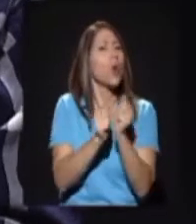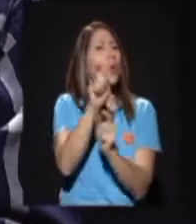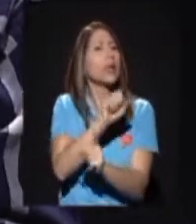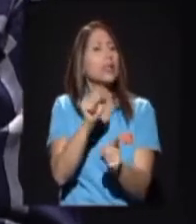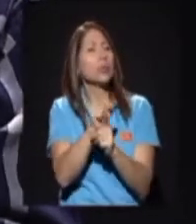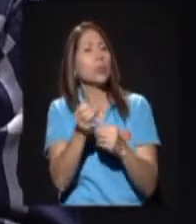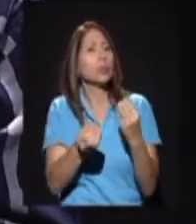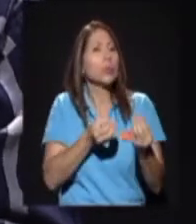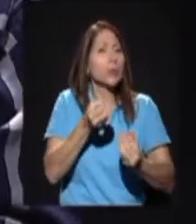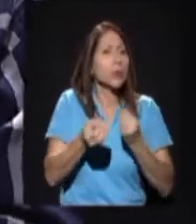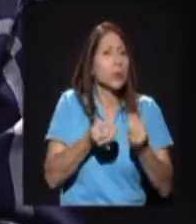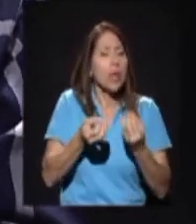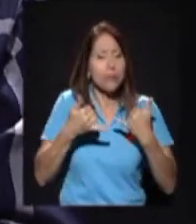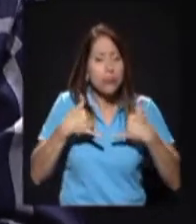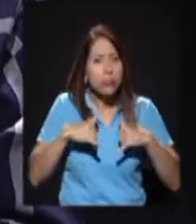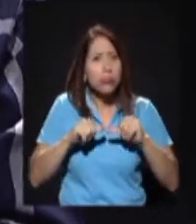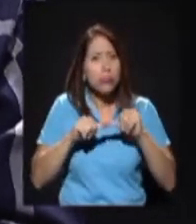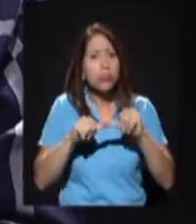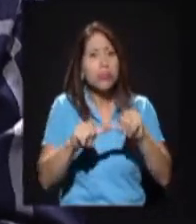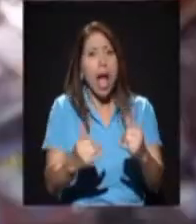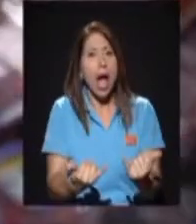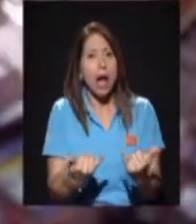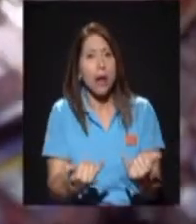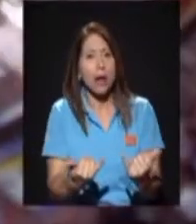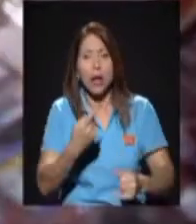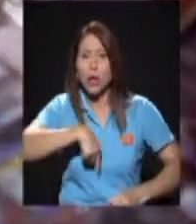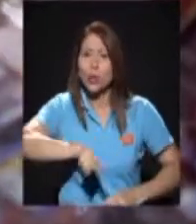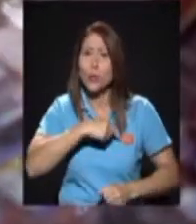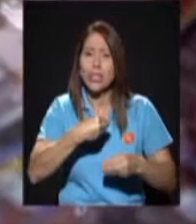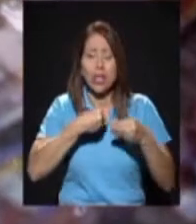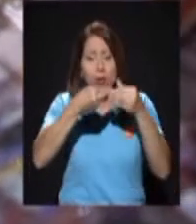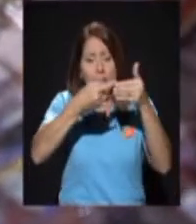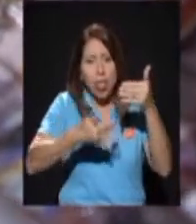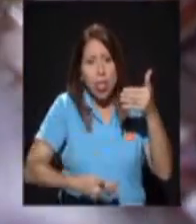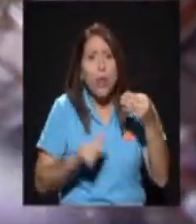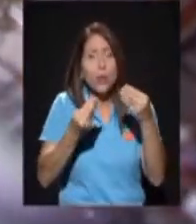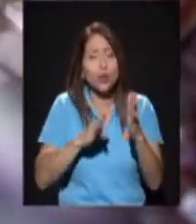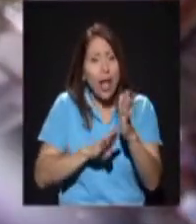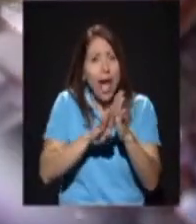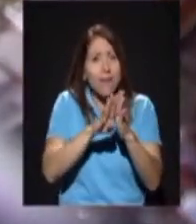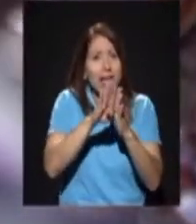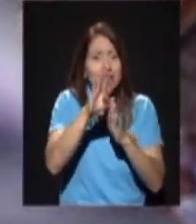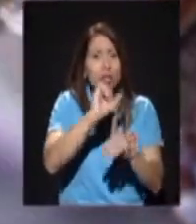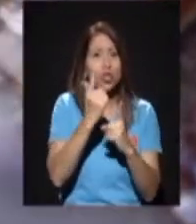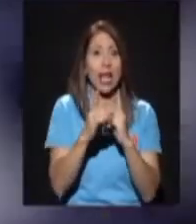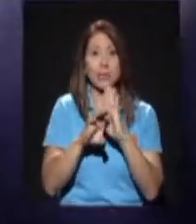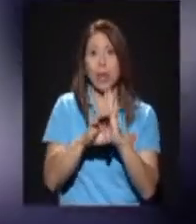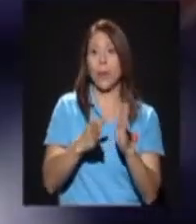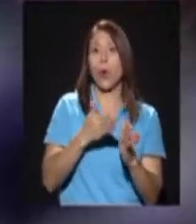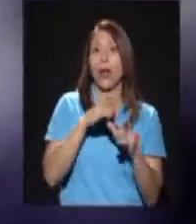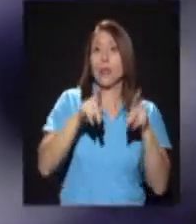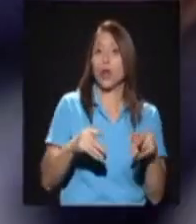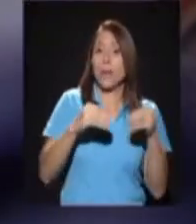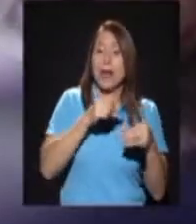fondo seguimos enfrentando hoy. Es decir, vea, hemos tenido un montón de avances sociales, uno ve esperanza de vida al nacer, condiciones de